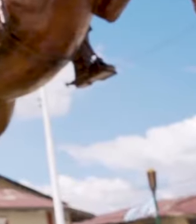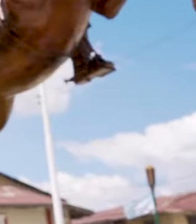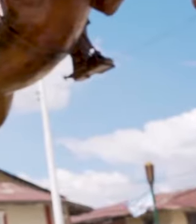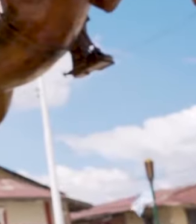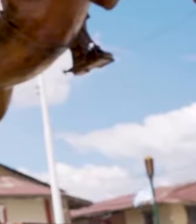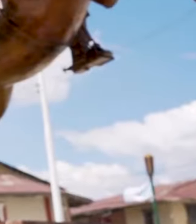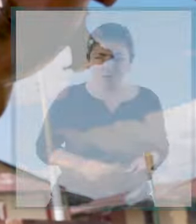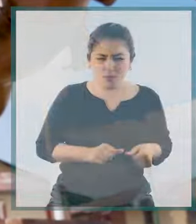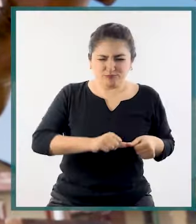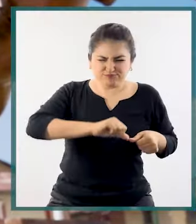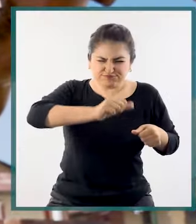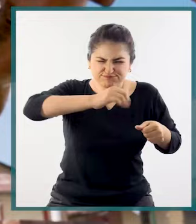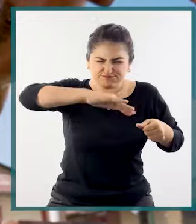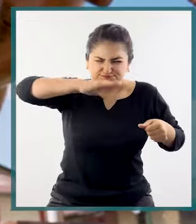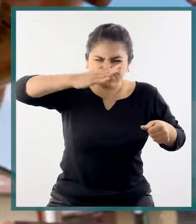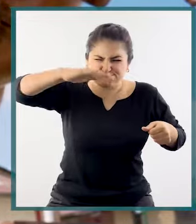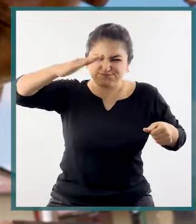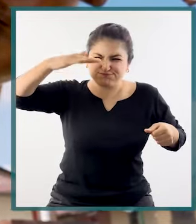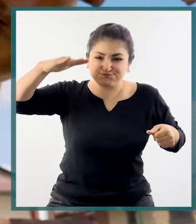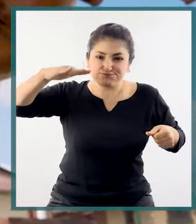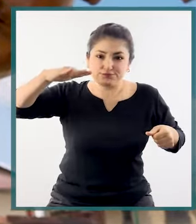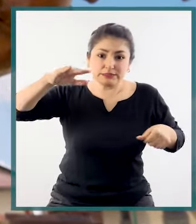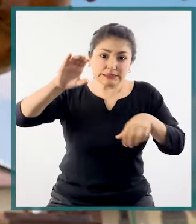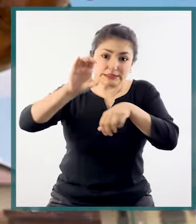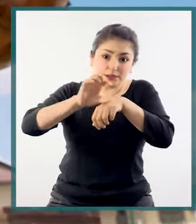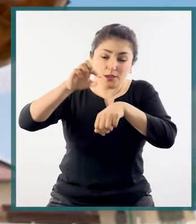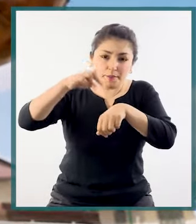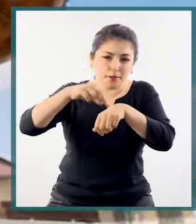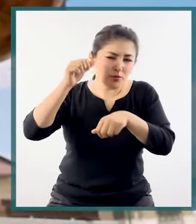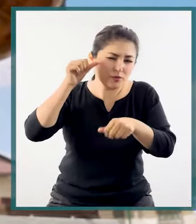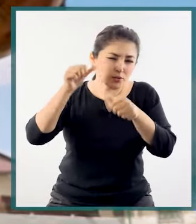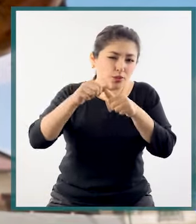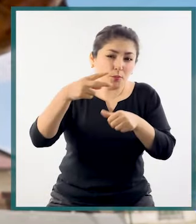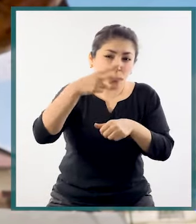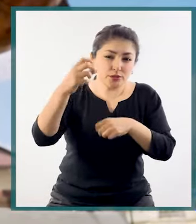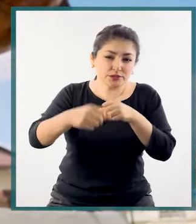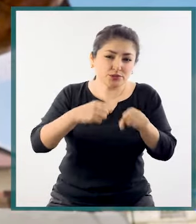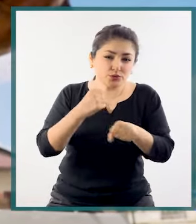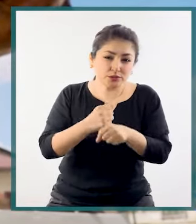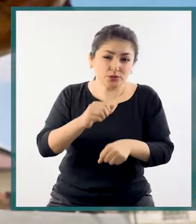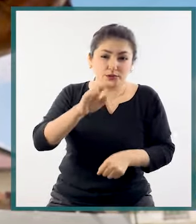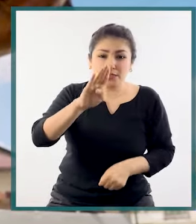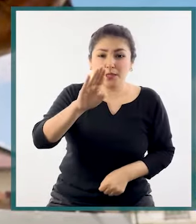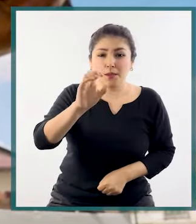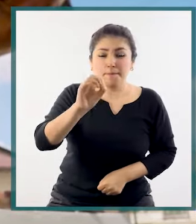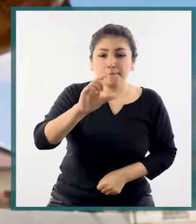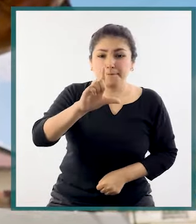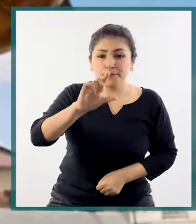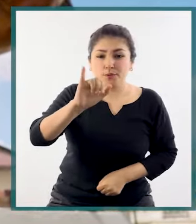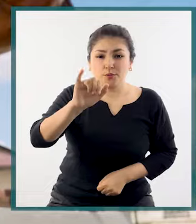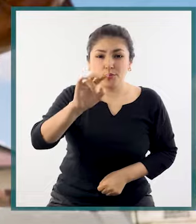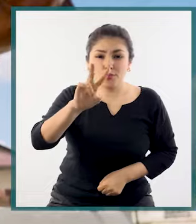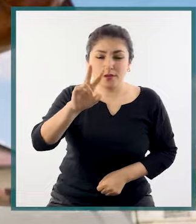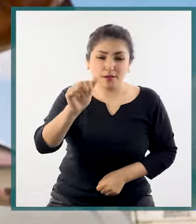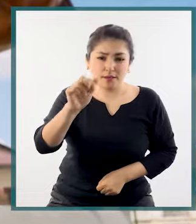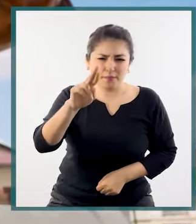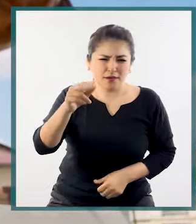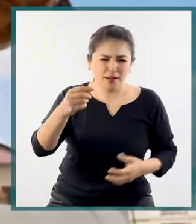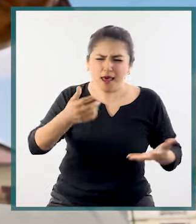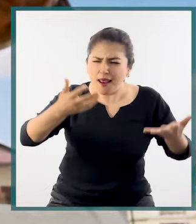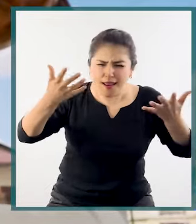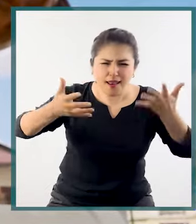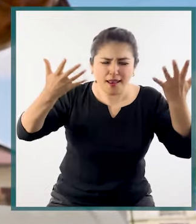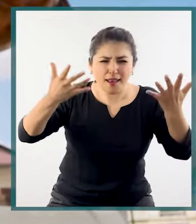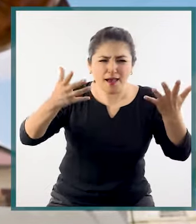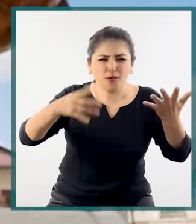En las alturas de Cerro de Pasco vivimos la conmemoración del bicentenario de la Arenga de Bolívar. Hubo desfile y escenificaciones de